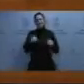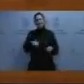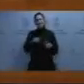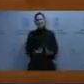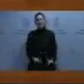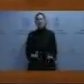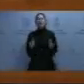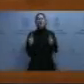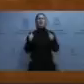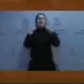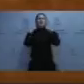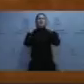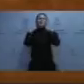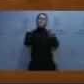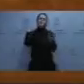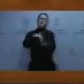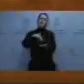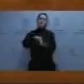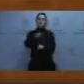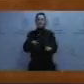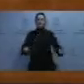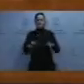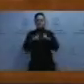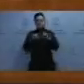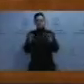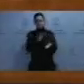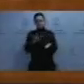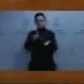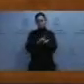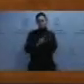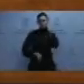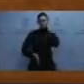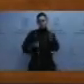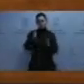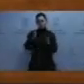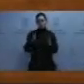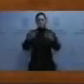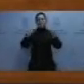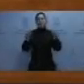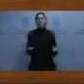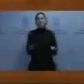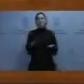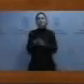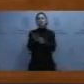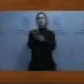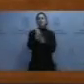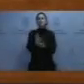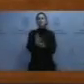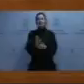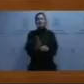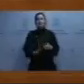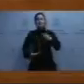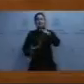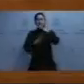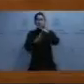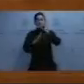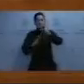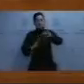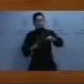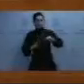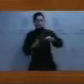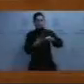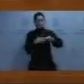asturianos. Miles de asturianos. El Consejo de Gobierno socialista siempre ha mostrado su rechazo a frenar la tramitación para suspender